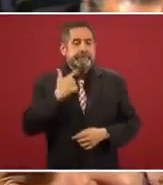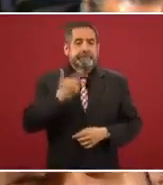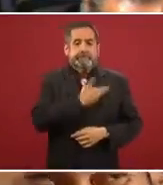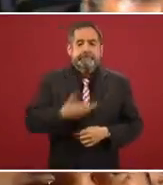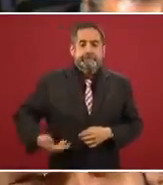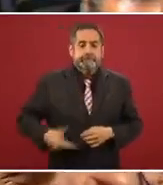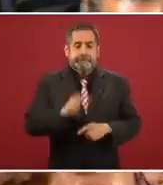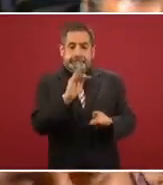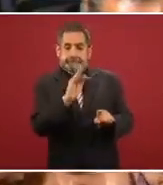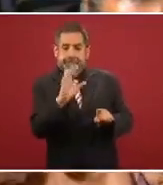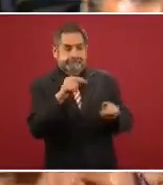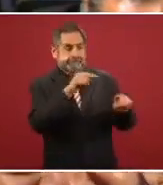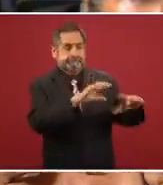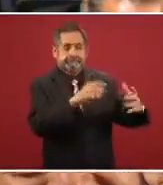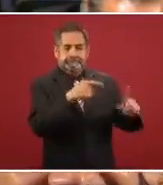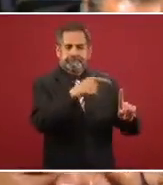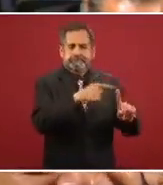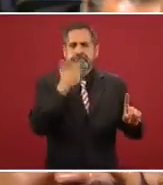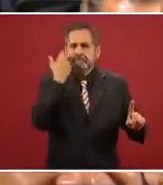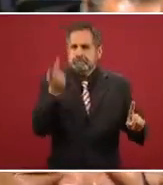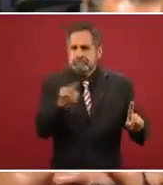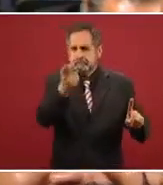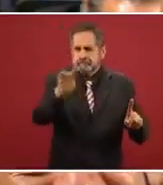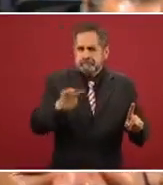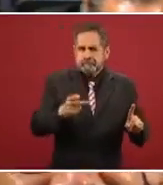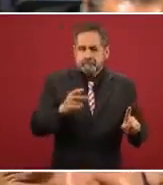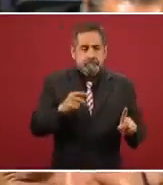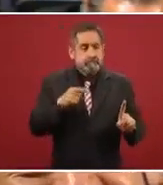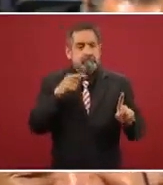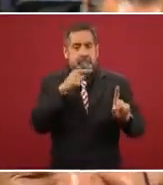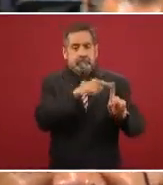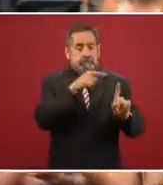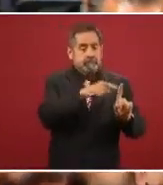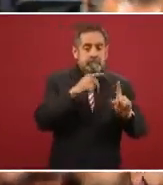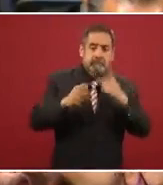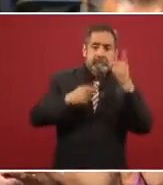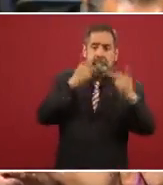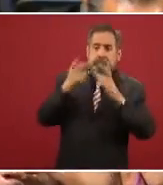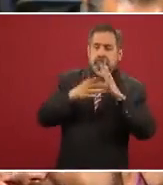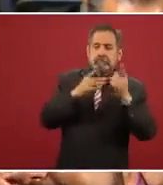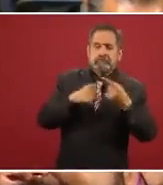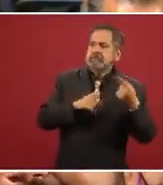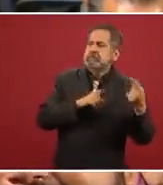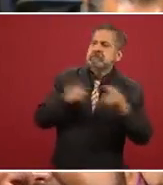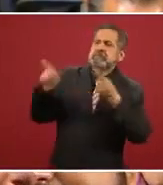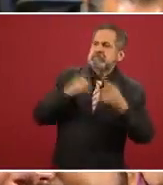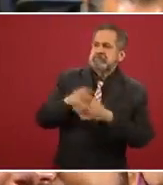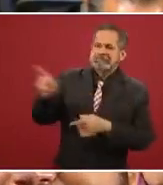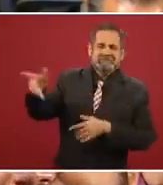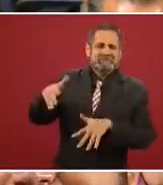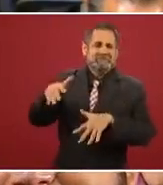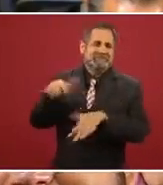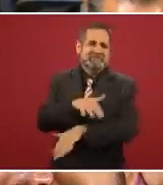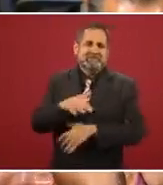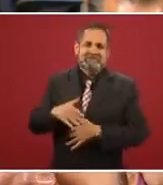Calderón, le quiero preguntar, ¿le ha dado vuelo a catalogar como patraña lo que usted